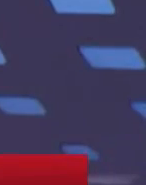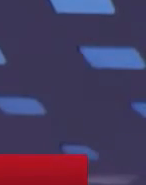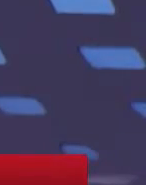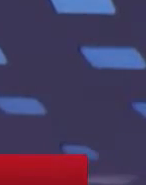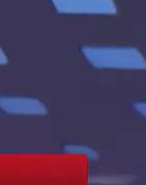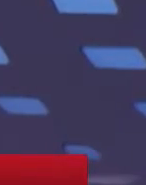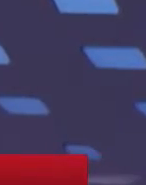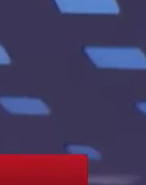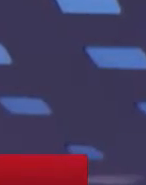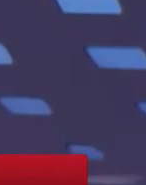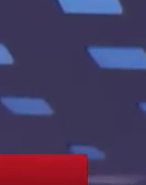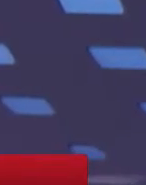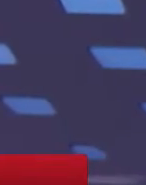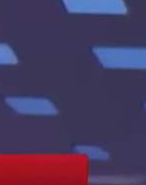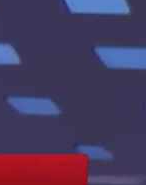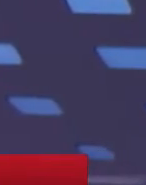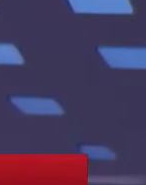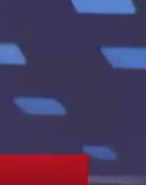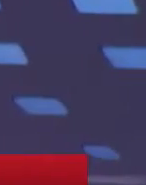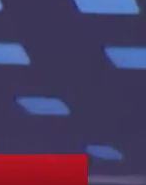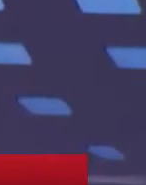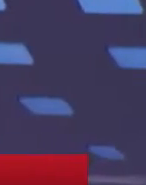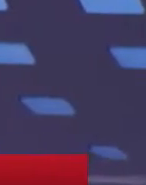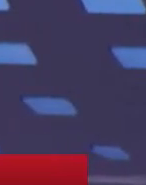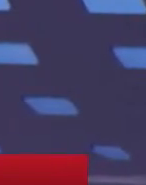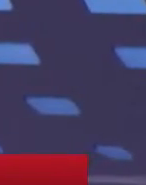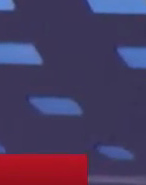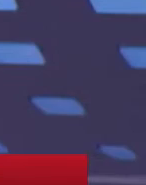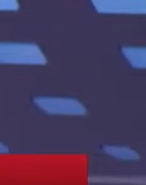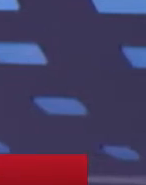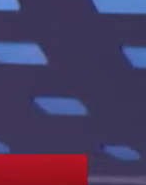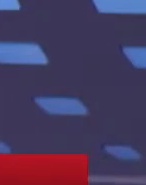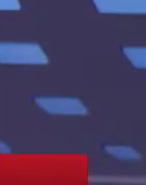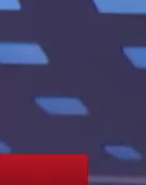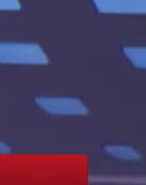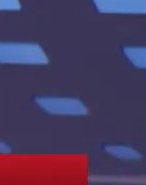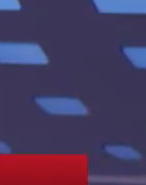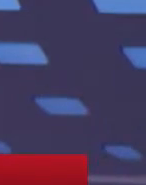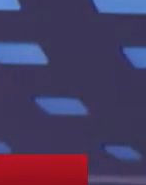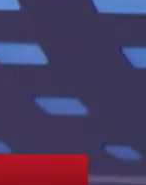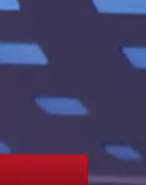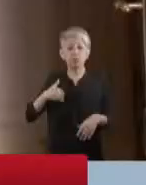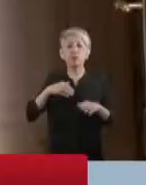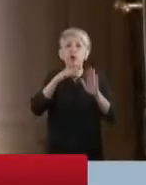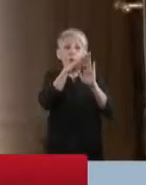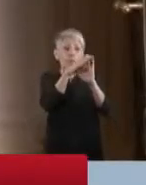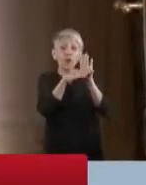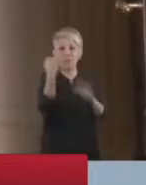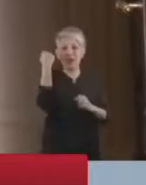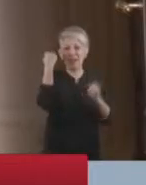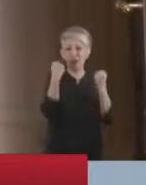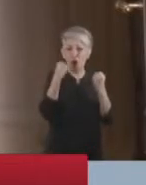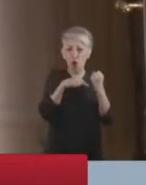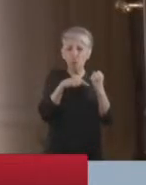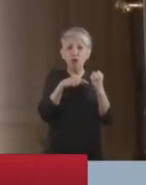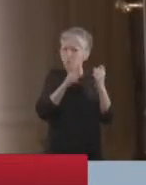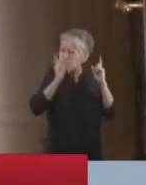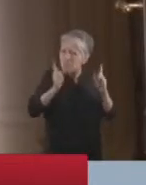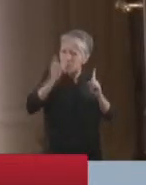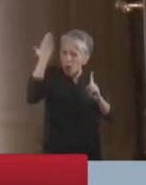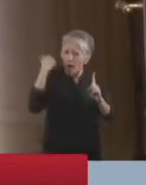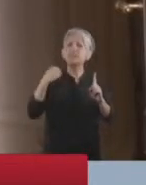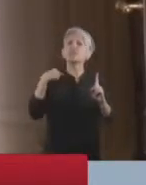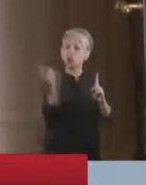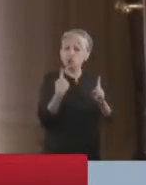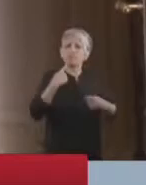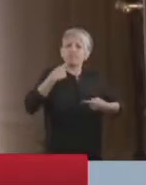inflación, pero nosotros tenemos cada mes menos dinero para hacer las obras que hemos acordado. Entonces vamos a hacerle una serie de planteos. Yo me comuniqué en el día de hoy